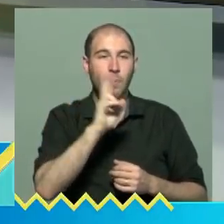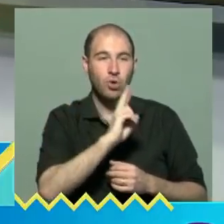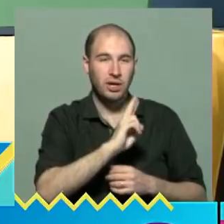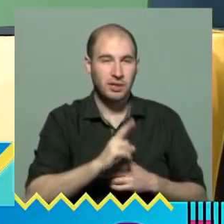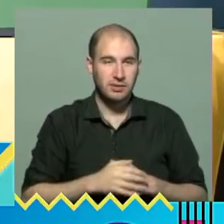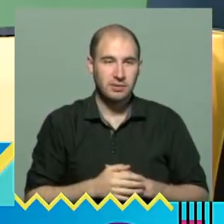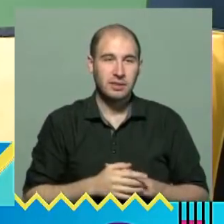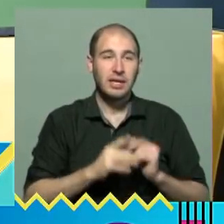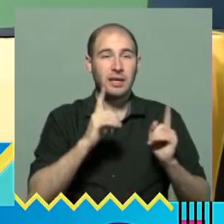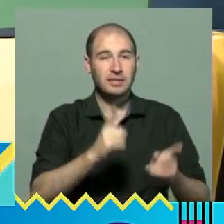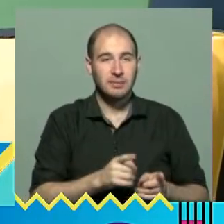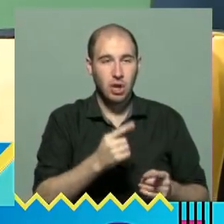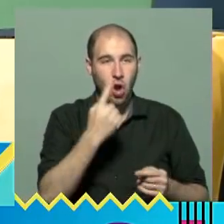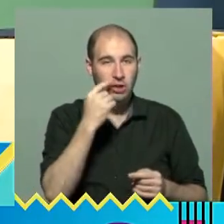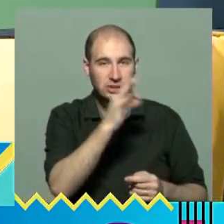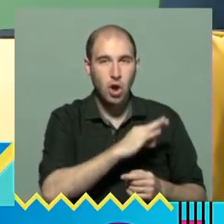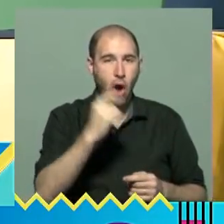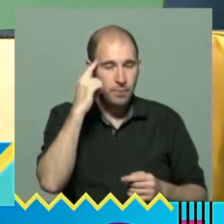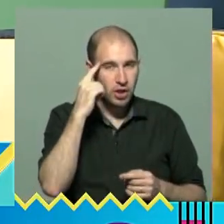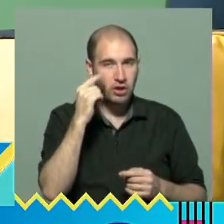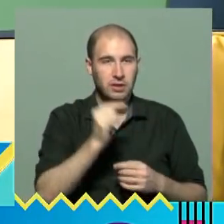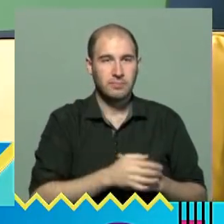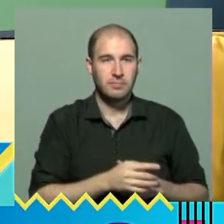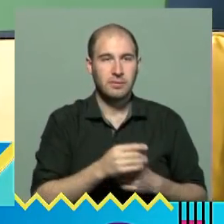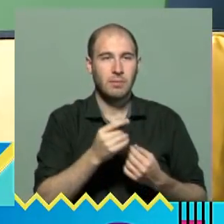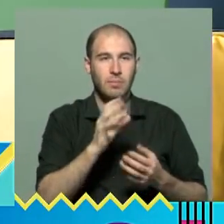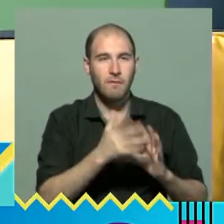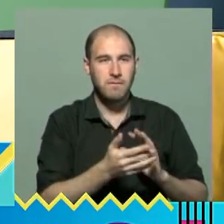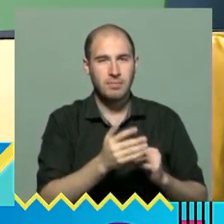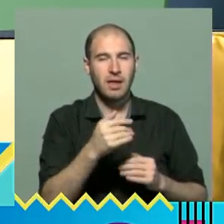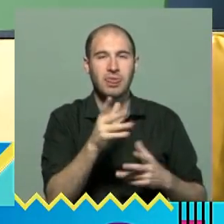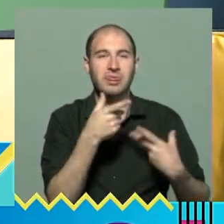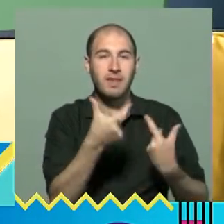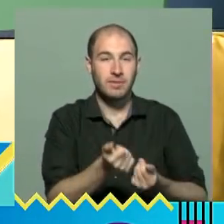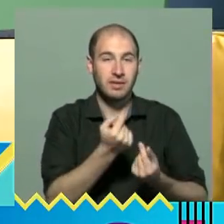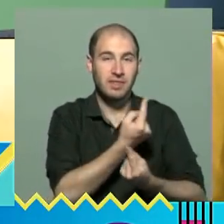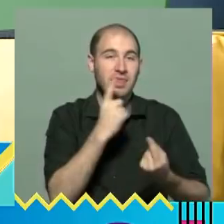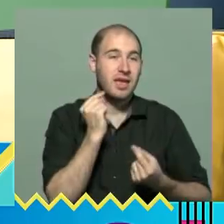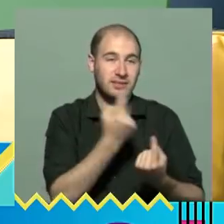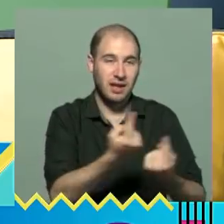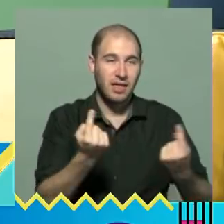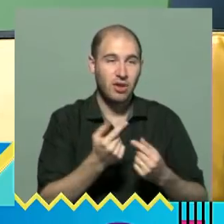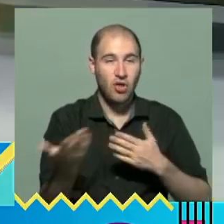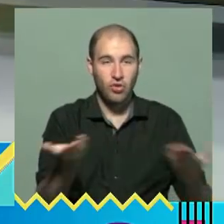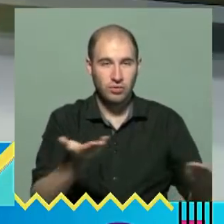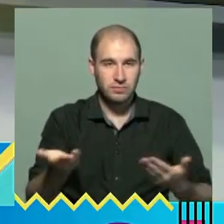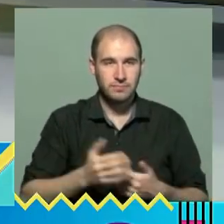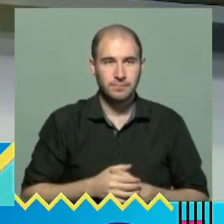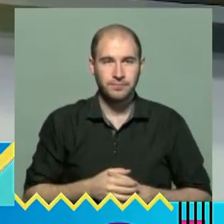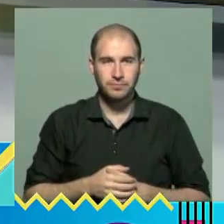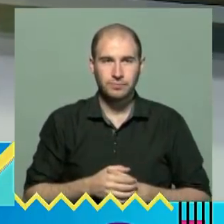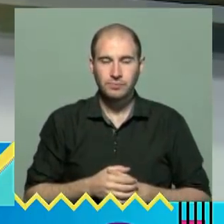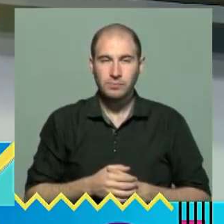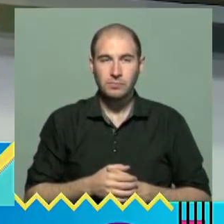Mujer. Sería bueno también conocer sus opiniones, cuáles van a ser, de alguna forma, las banderas que se levanten ese día desde los dos lados.